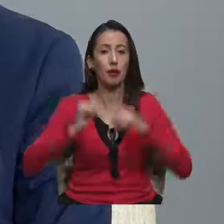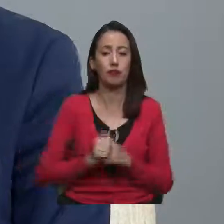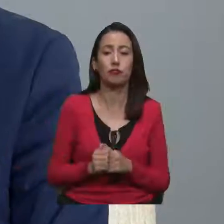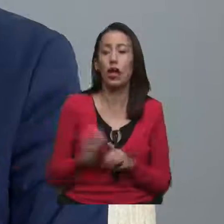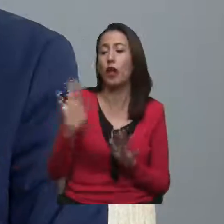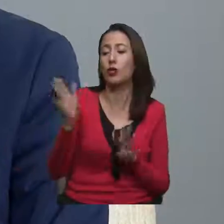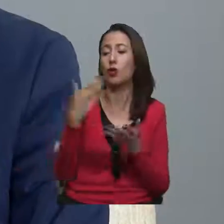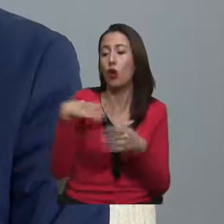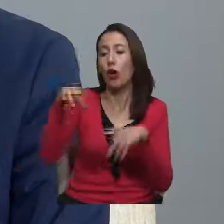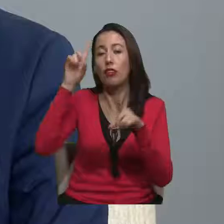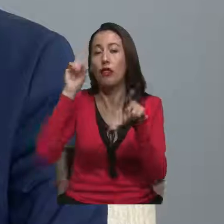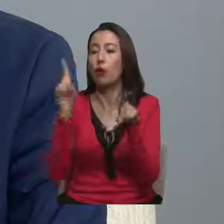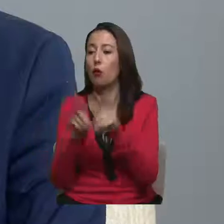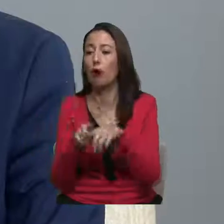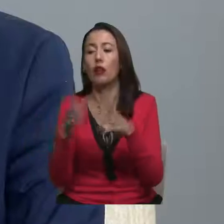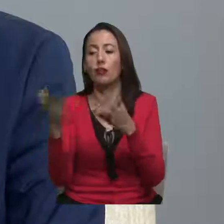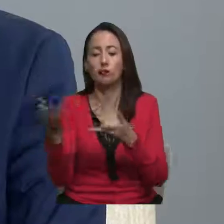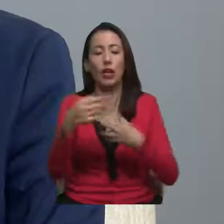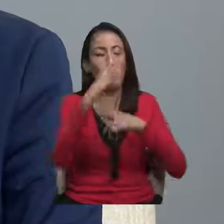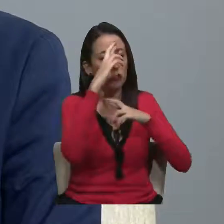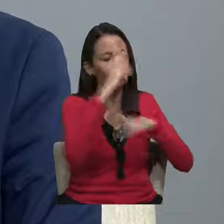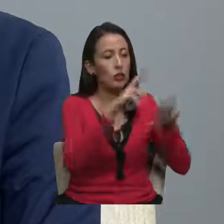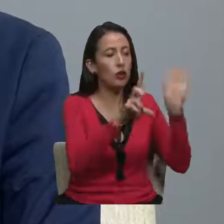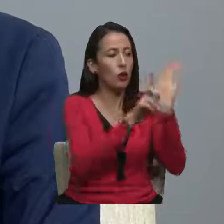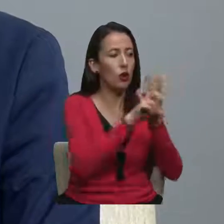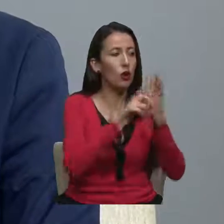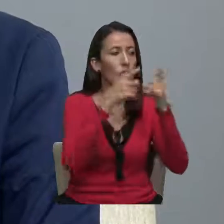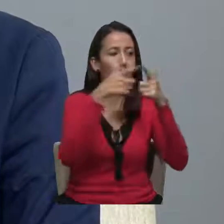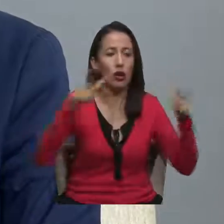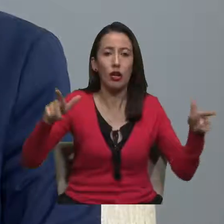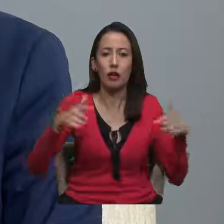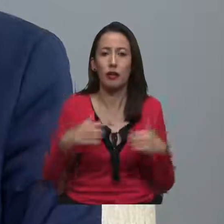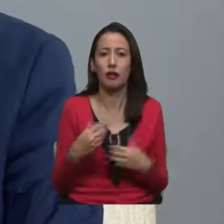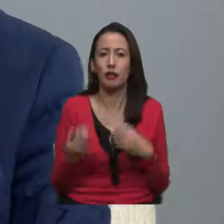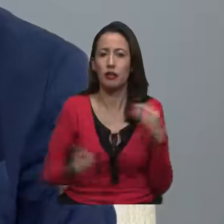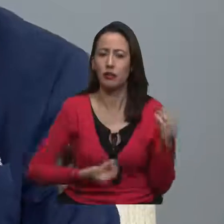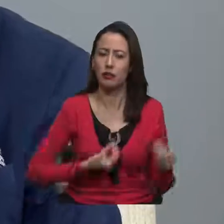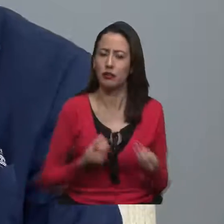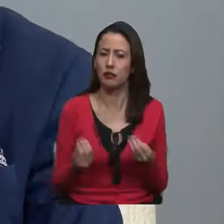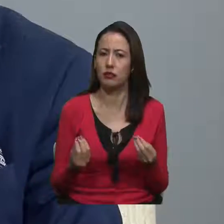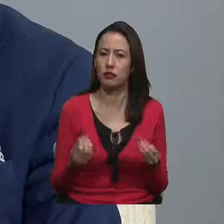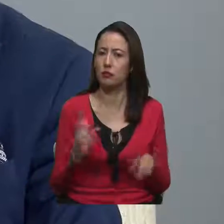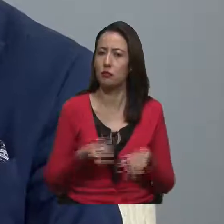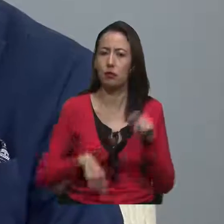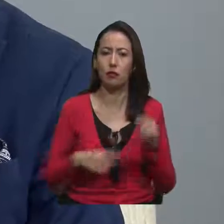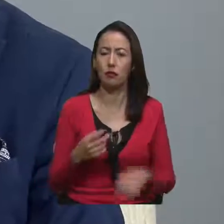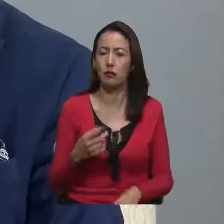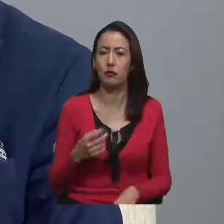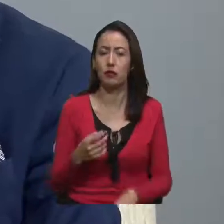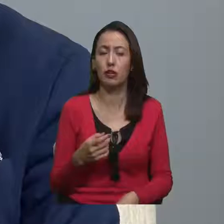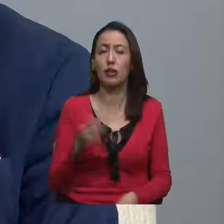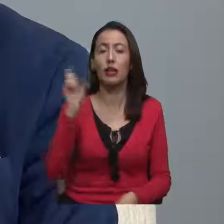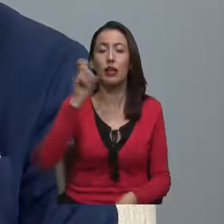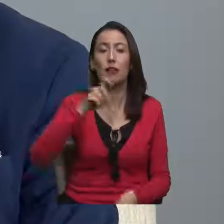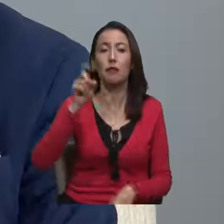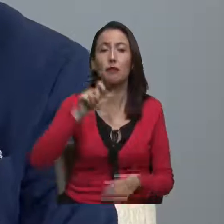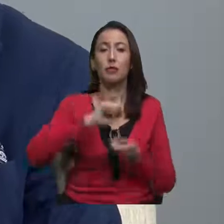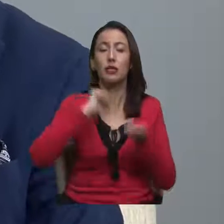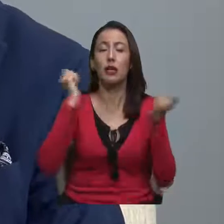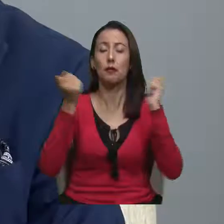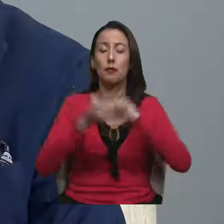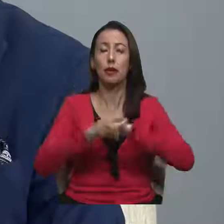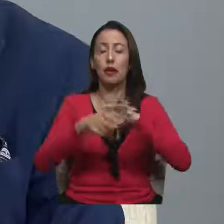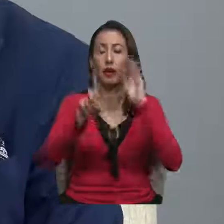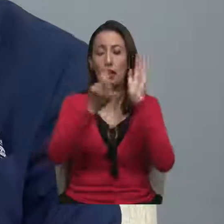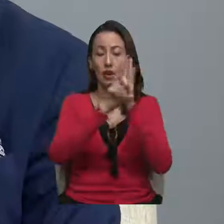no es que tenemos que tener respeto a la ley y por eso lo solté no podemos hacer eso debemos cambiar la ley y